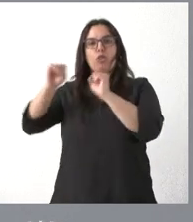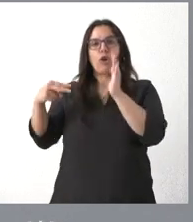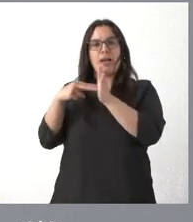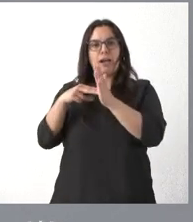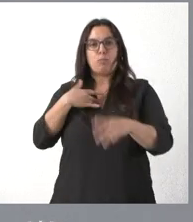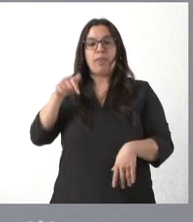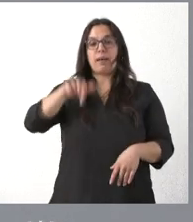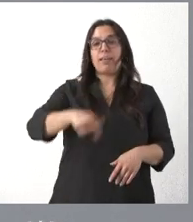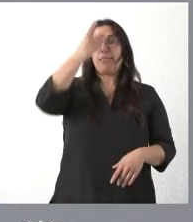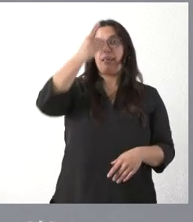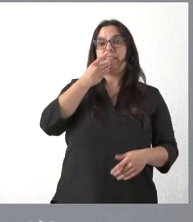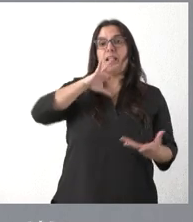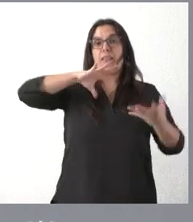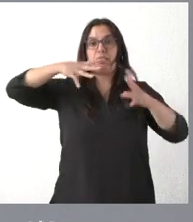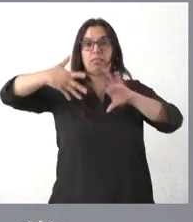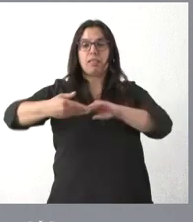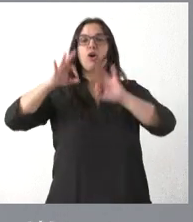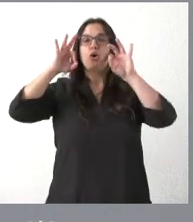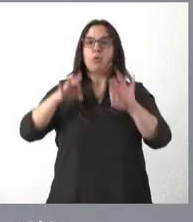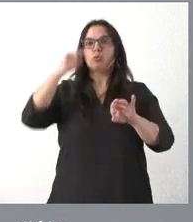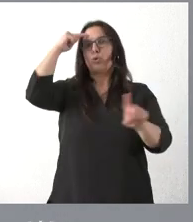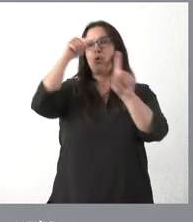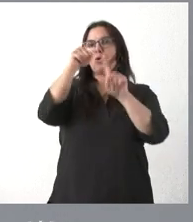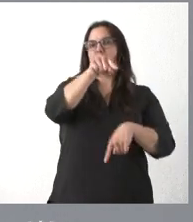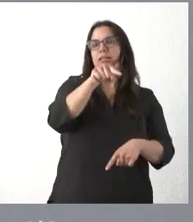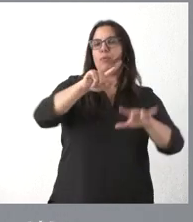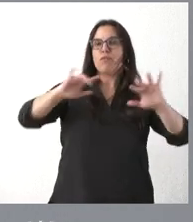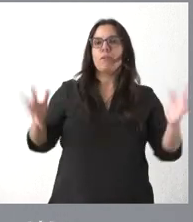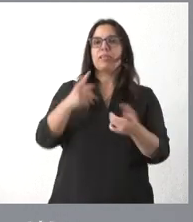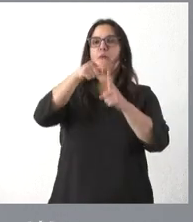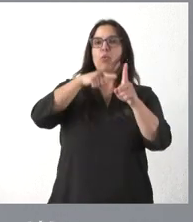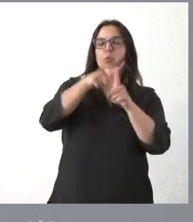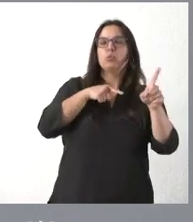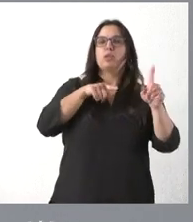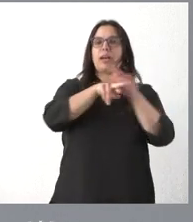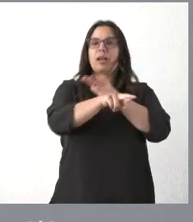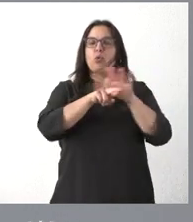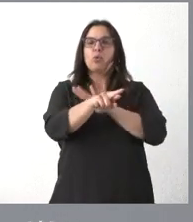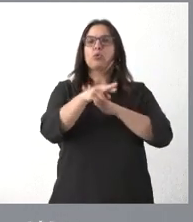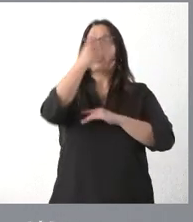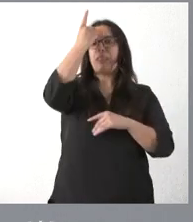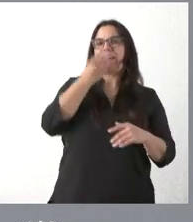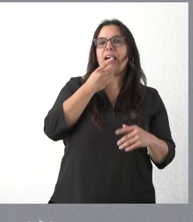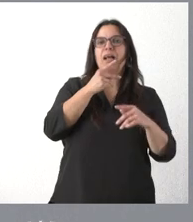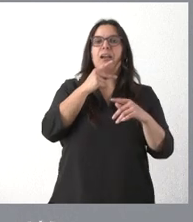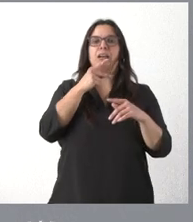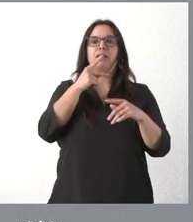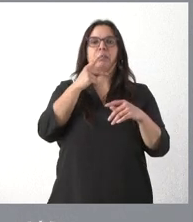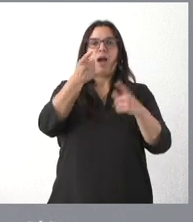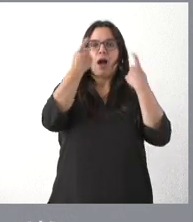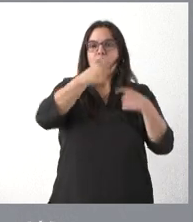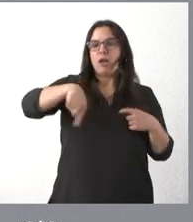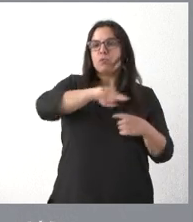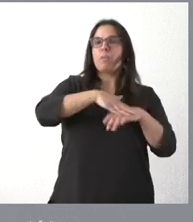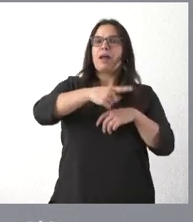digital en Castilla y león lleva precisamente a esta idea de fomentar la utilización de los medios digitales por parte de los alumnos para mejorar